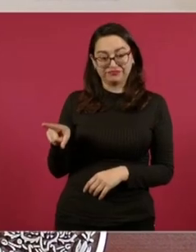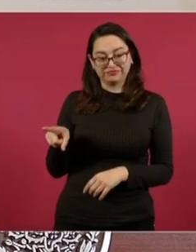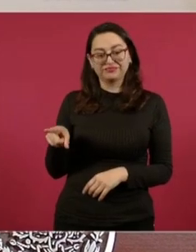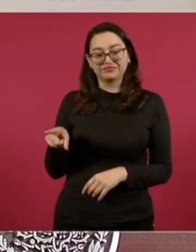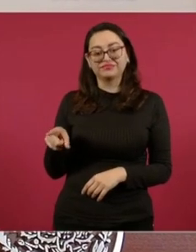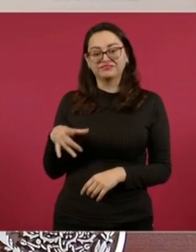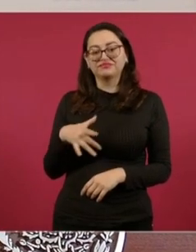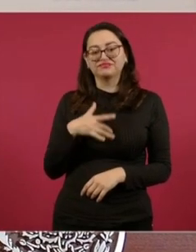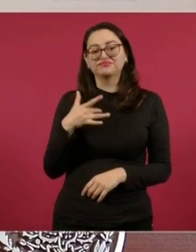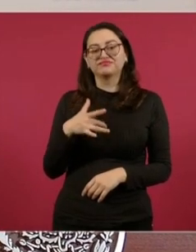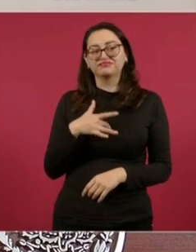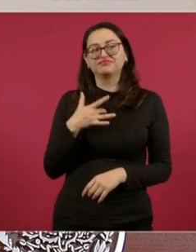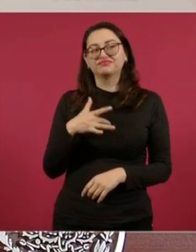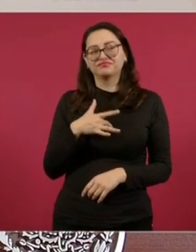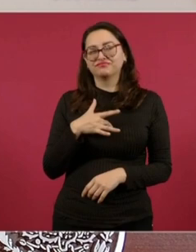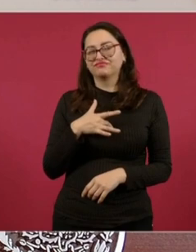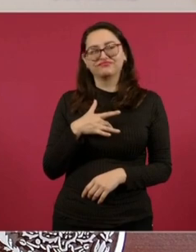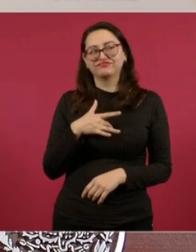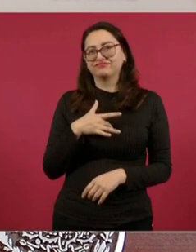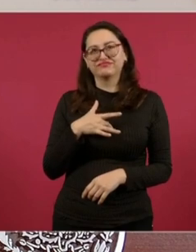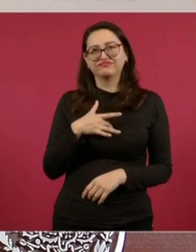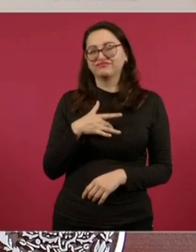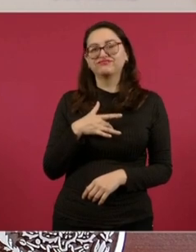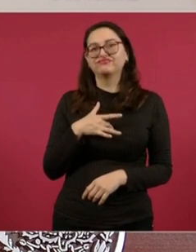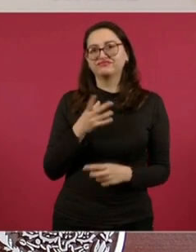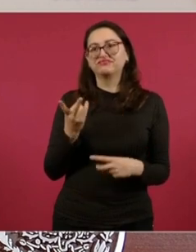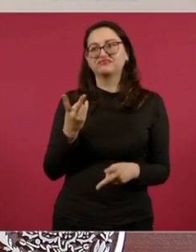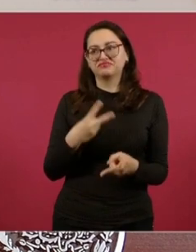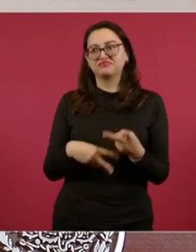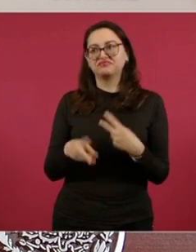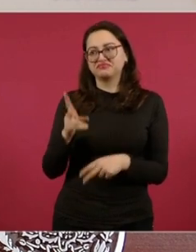sí tenía una idea.